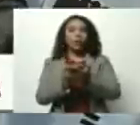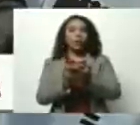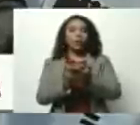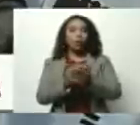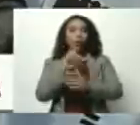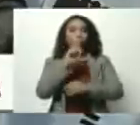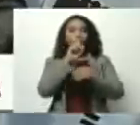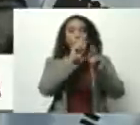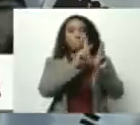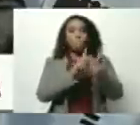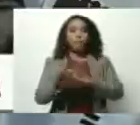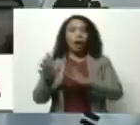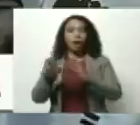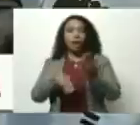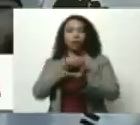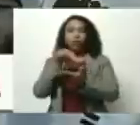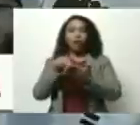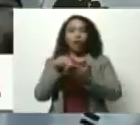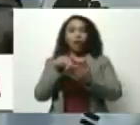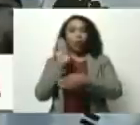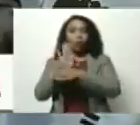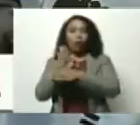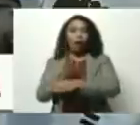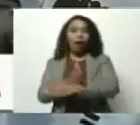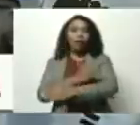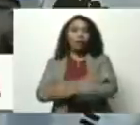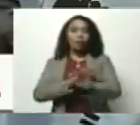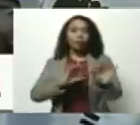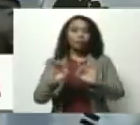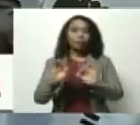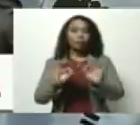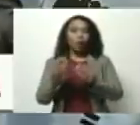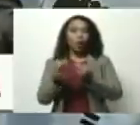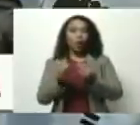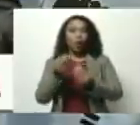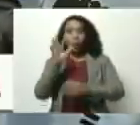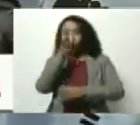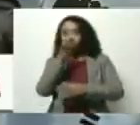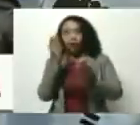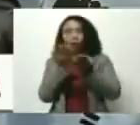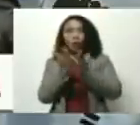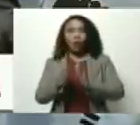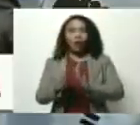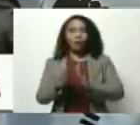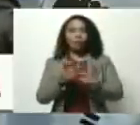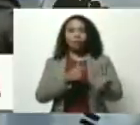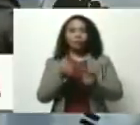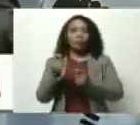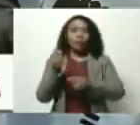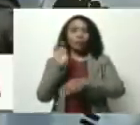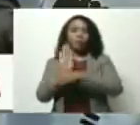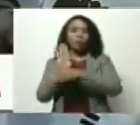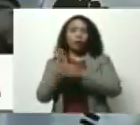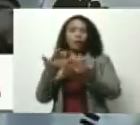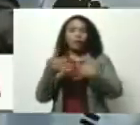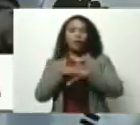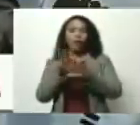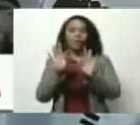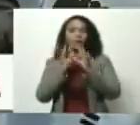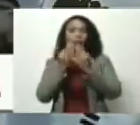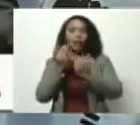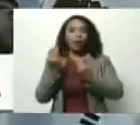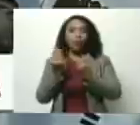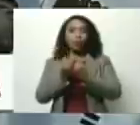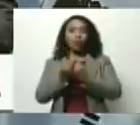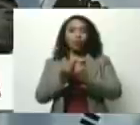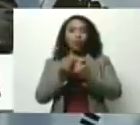plan nacional de prevención del acoso escolar, llevado a cabo por la Dirección de Protección Integral a la Familia, conjuntamente con